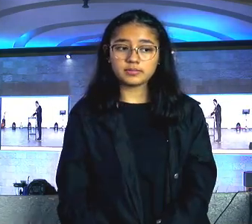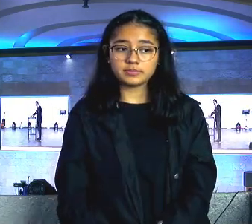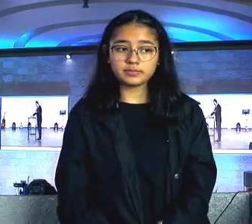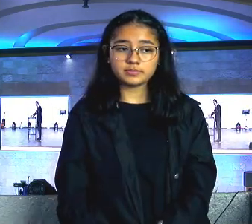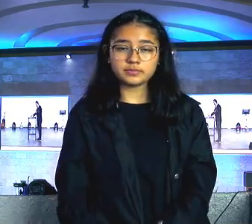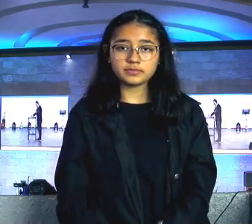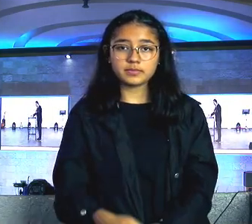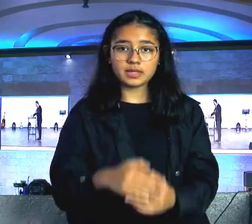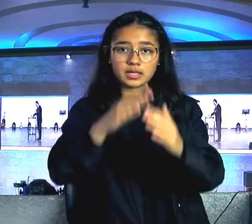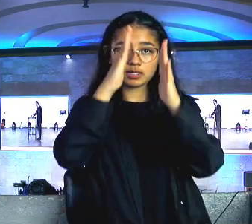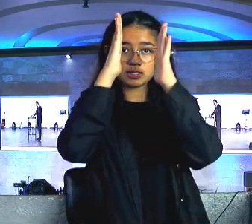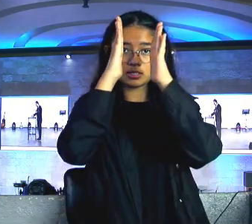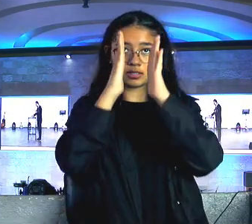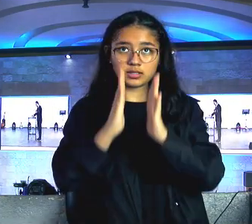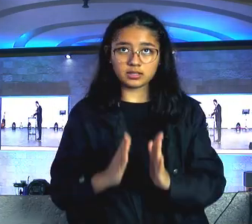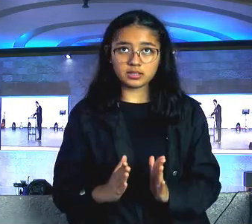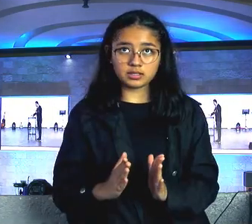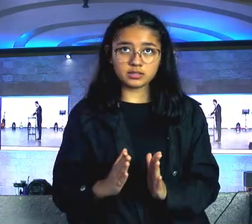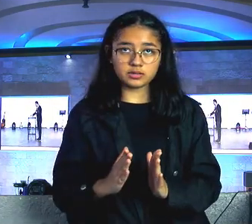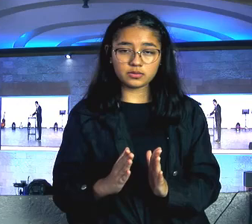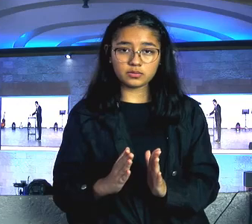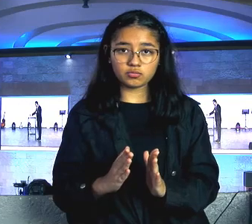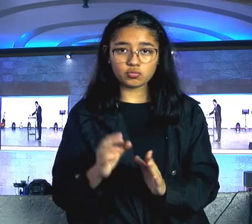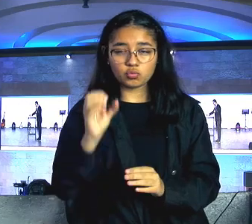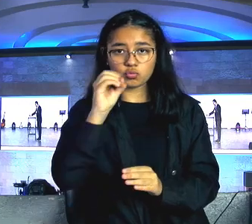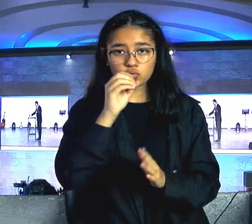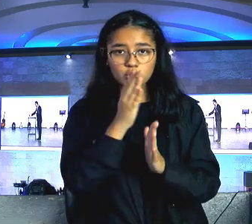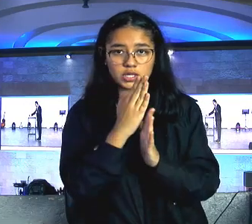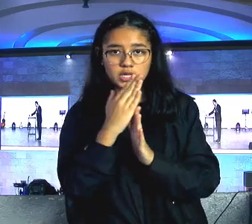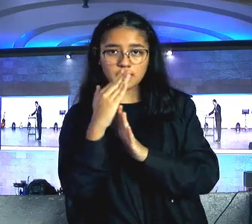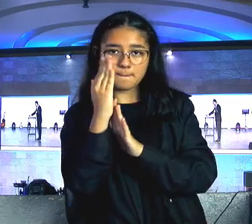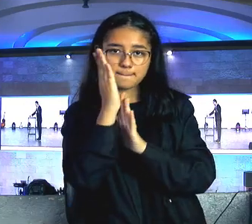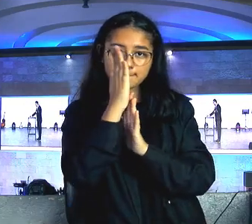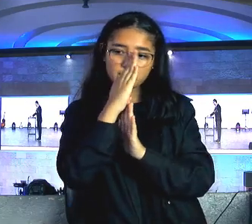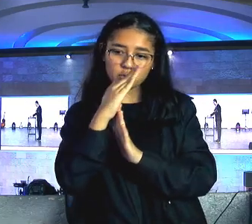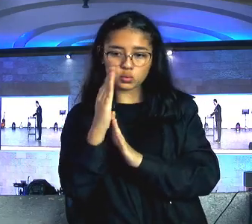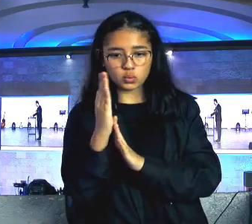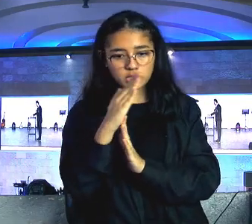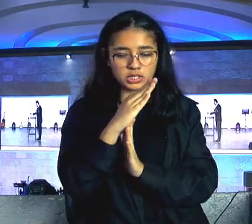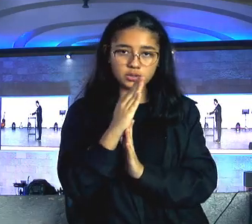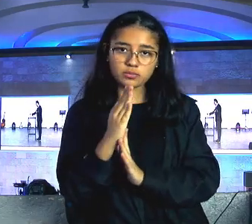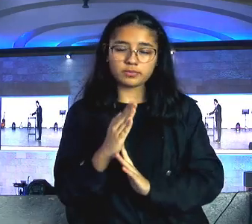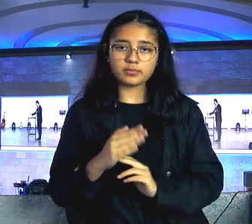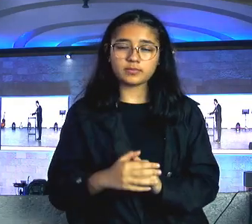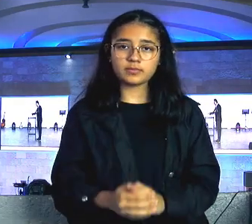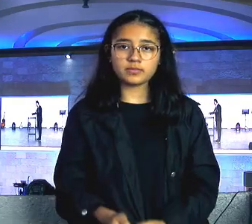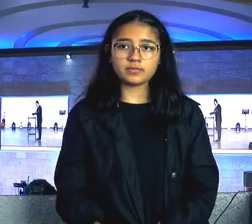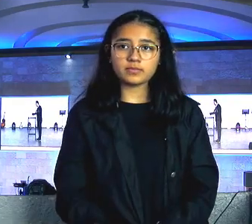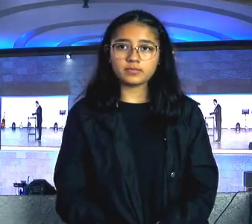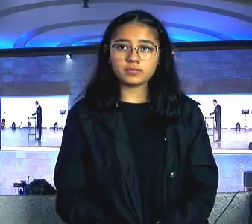está derecho o si está medio chuequito, ¿verdad? Voy a poner por aquí.